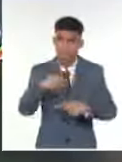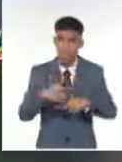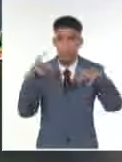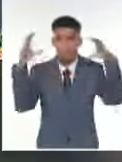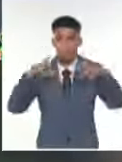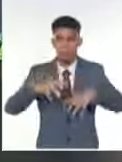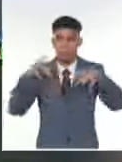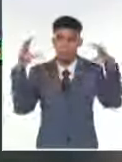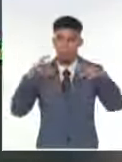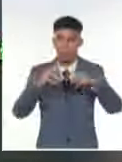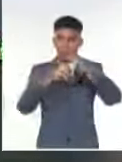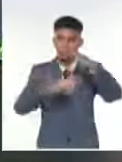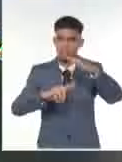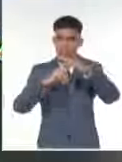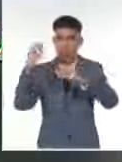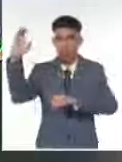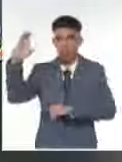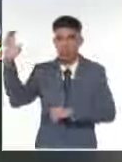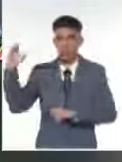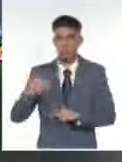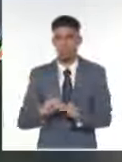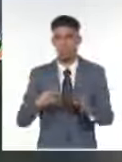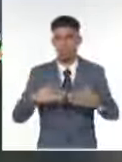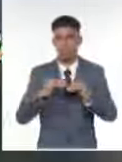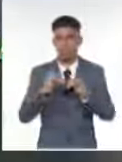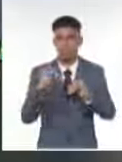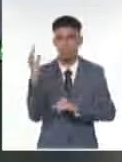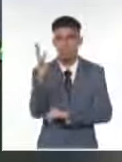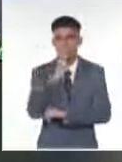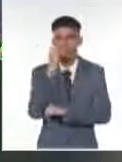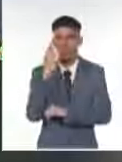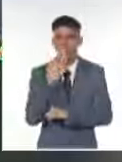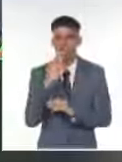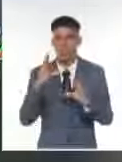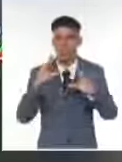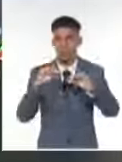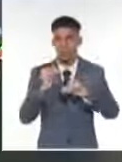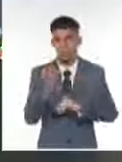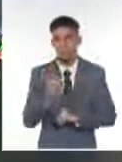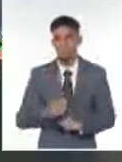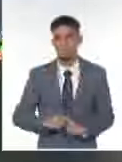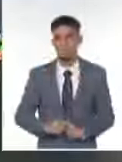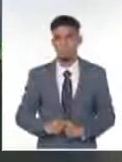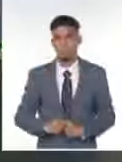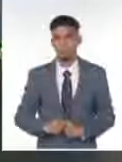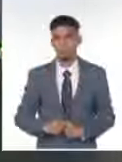y lluvias en la región occidental. Esto es todo en cuanto a la información meteorológica. Tengan todos feliz noche y hasta mañana.